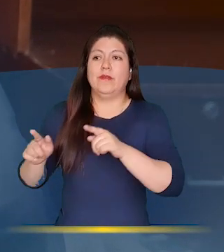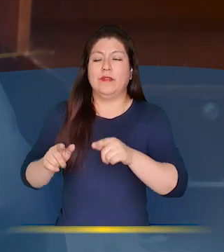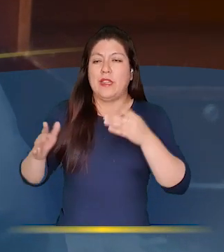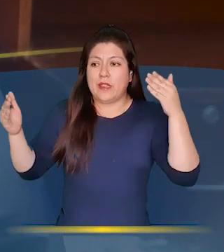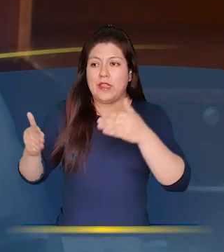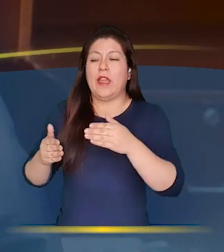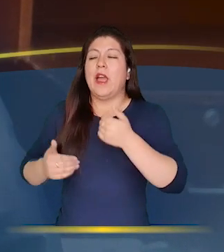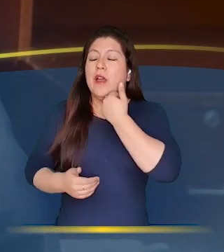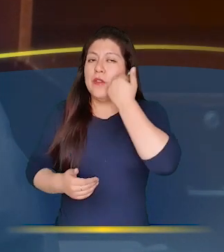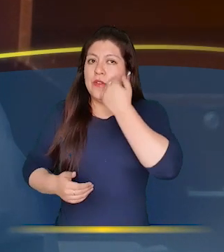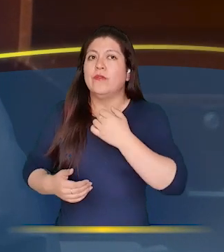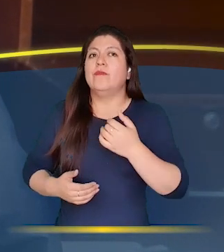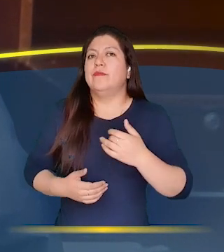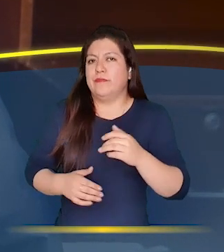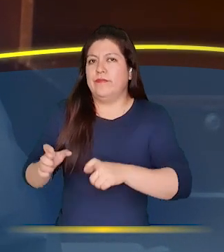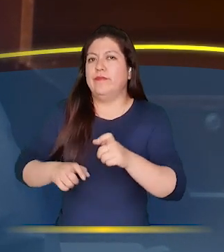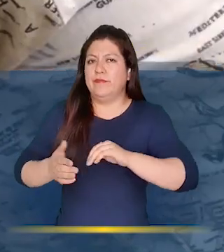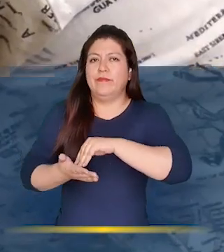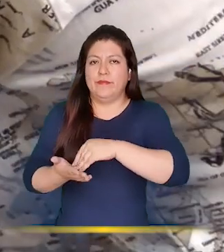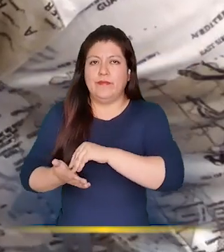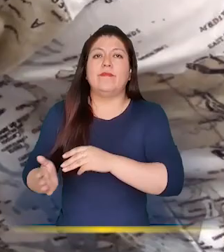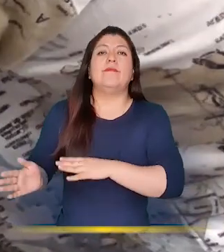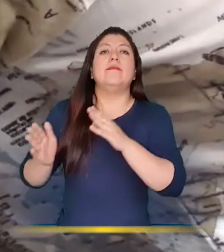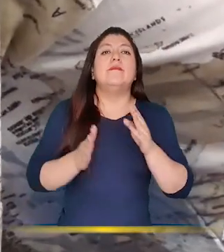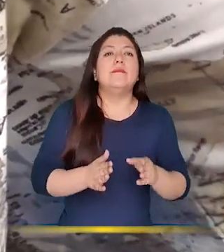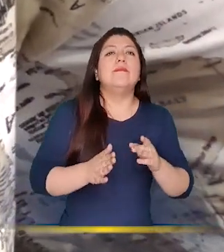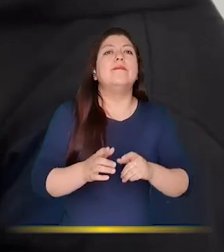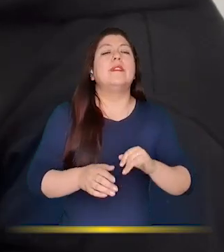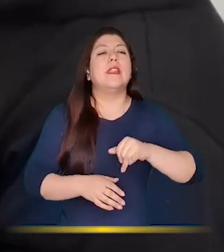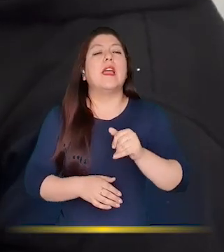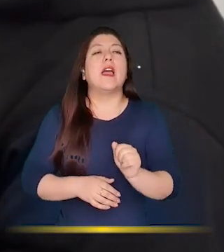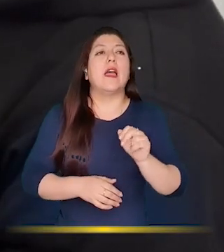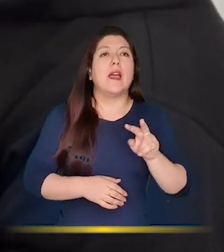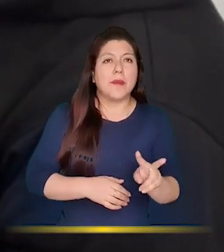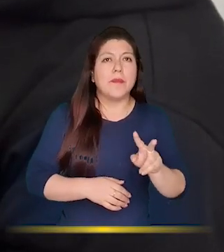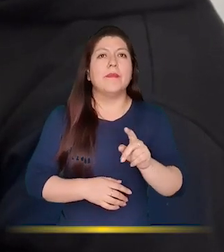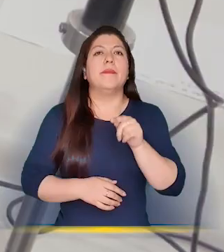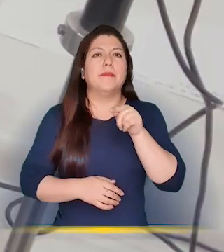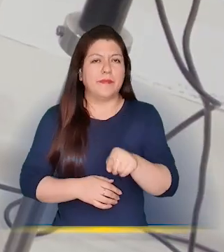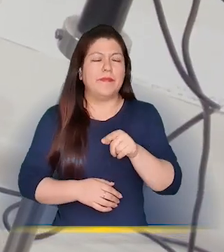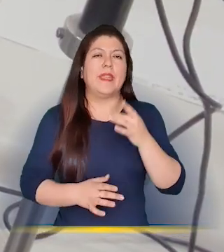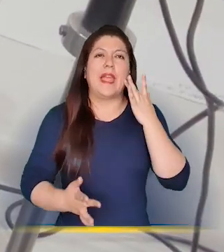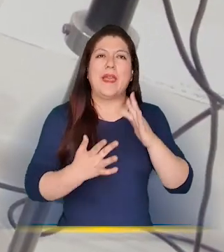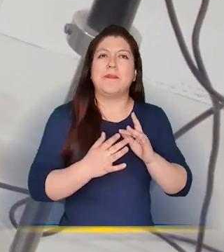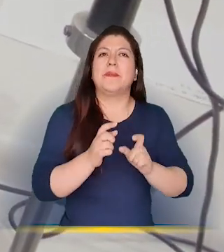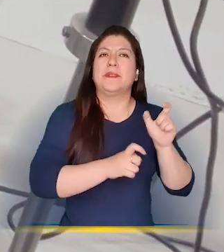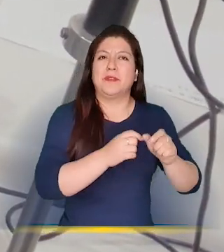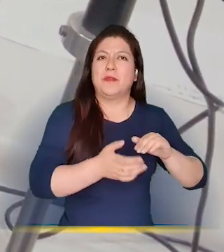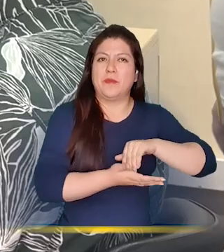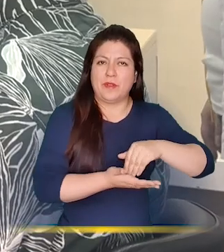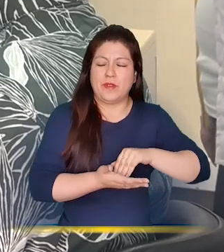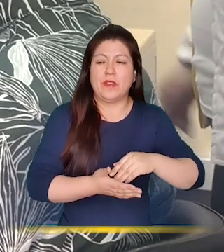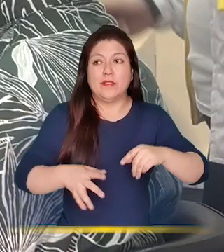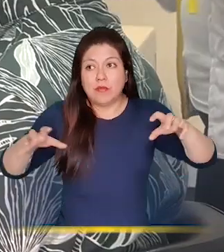Distrital de Integración Social, Subdirección para la Adultez y la oficina JAD, jornadas móviles de atención a personas en condición de vulnerabilidad,